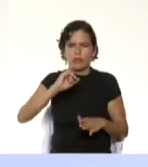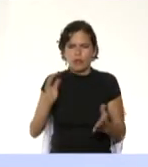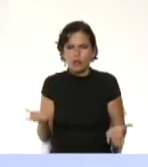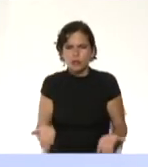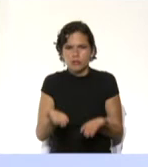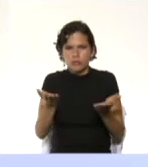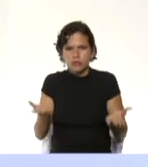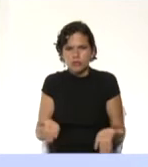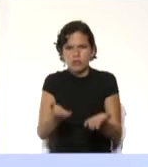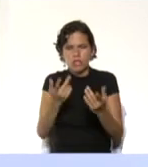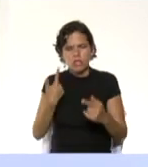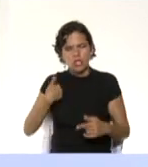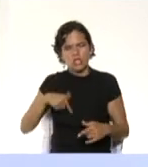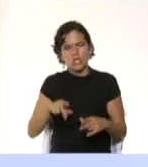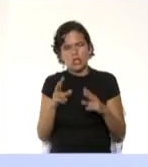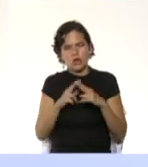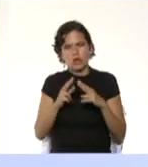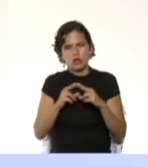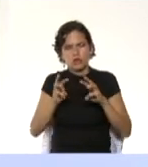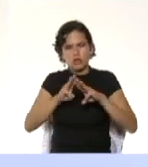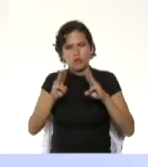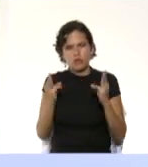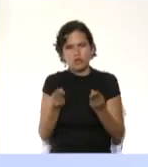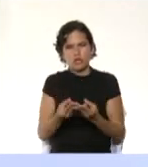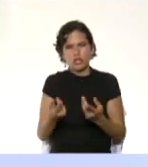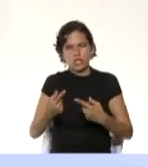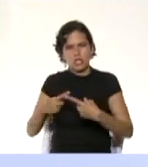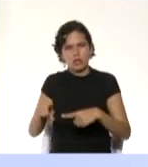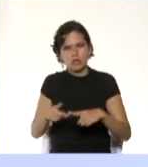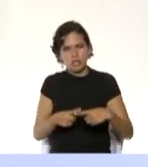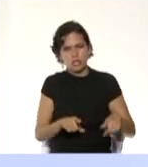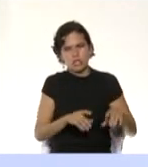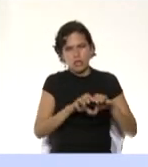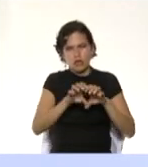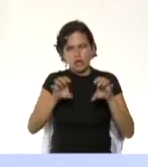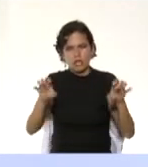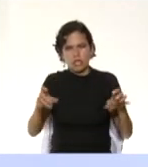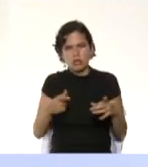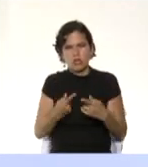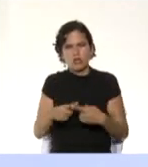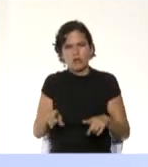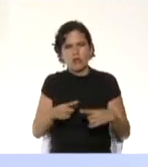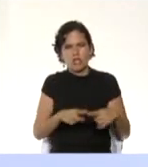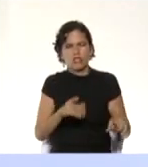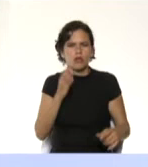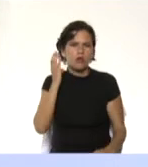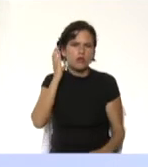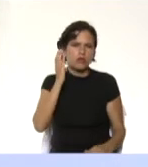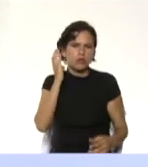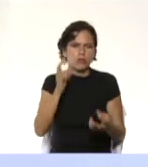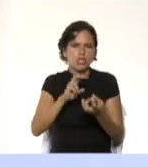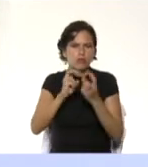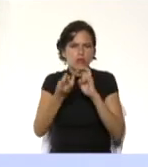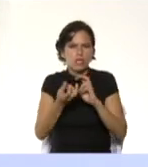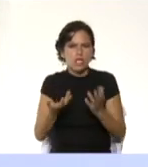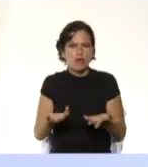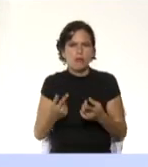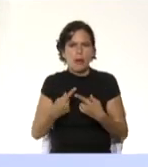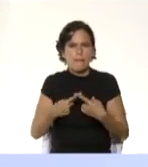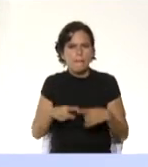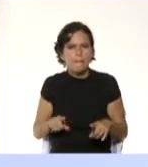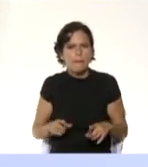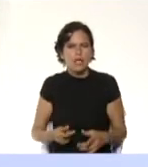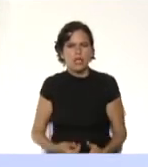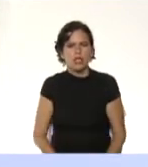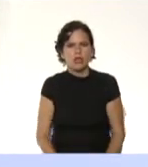conocer un mundo o esa diversidad educativa, esos diversos conocimientos, esos diversos temas, pero hasta